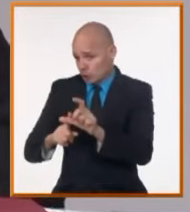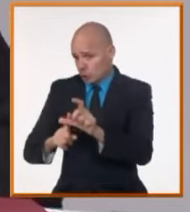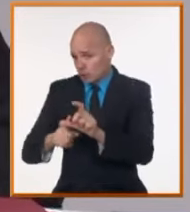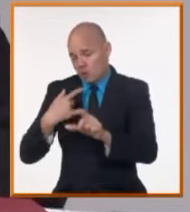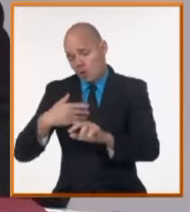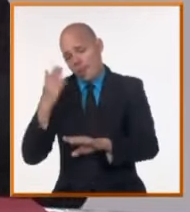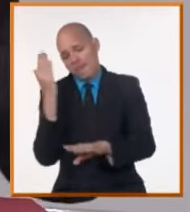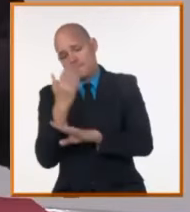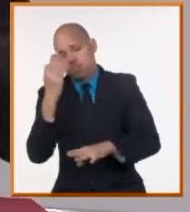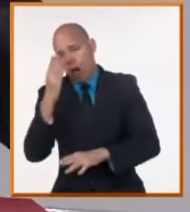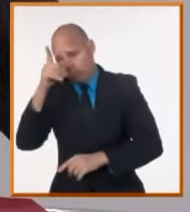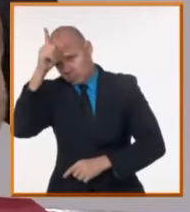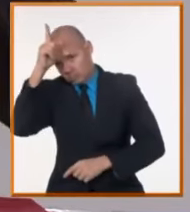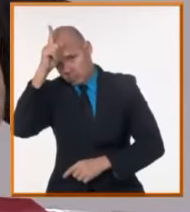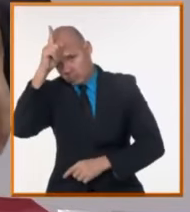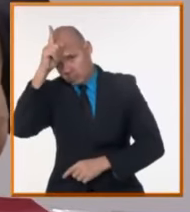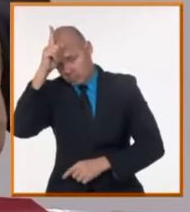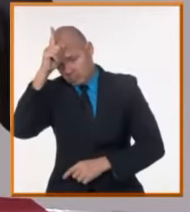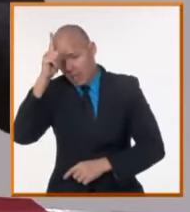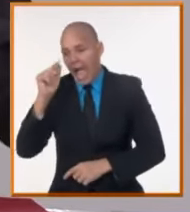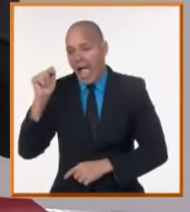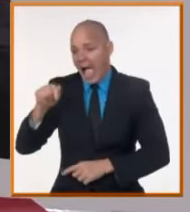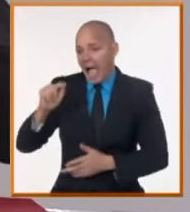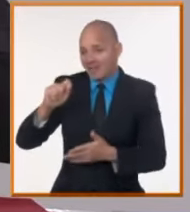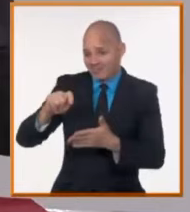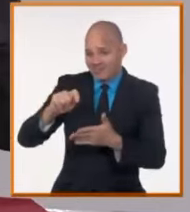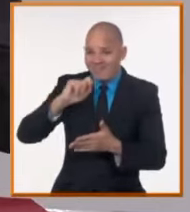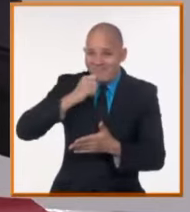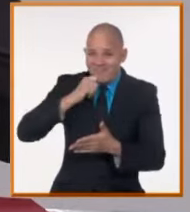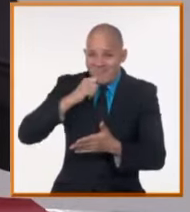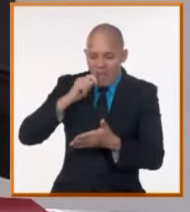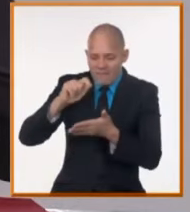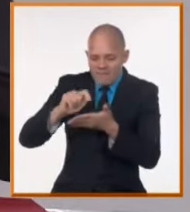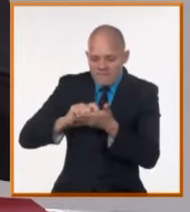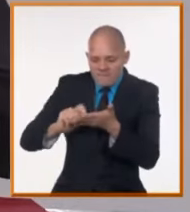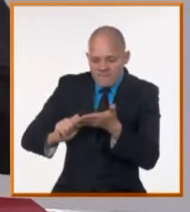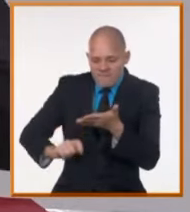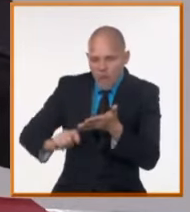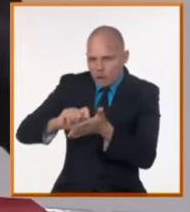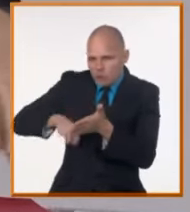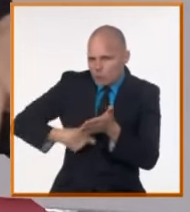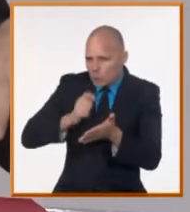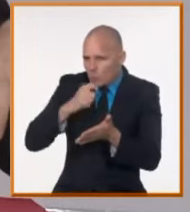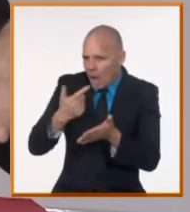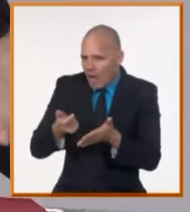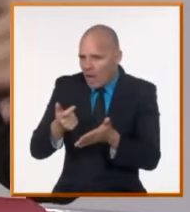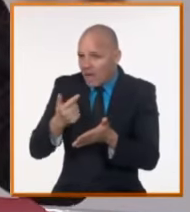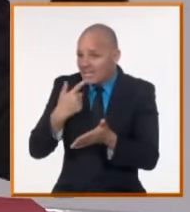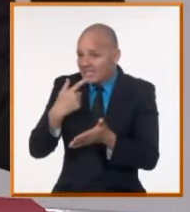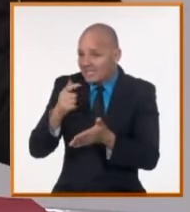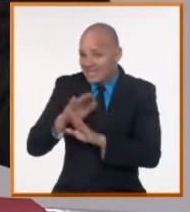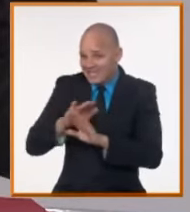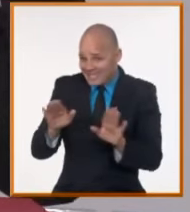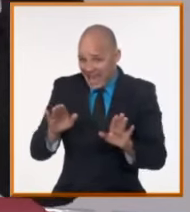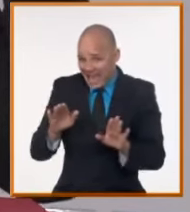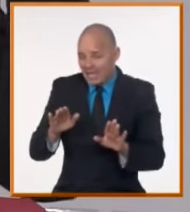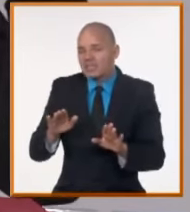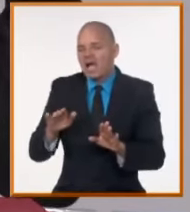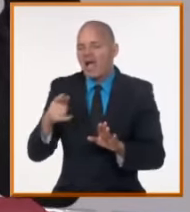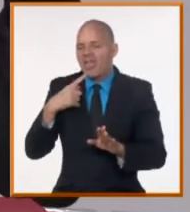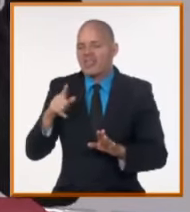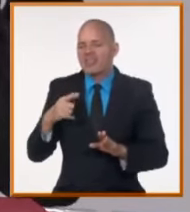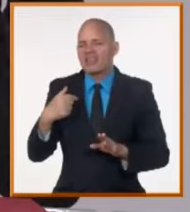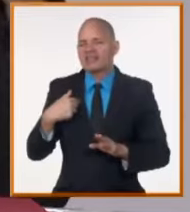Cuando firman los tratados de Bretton Woods, ellos están firmando, ya pactando el mundo que va a suceder la Segunda Guerra Mundial en el que ellos